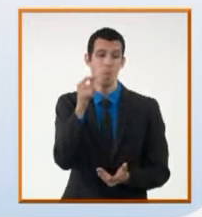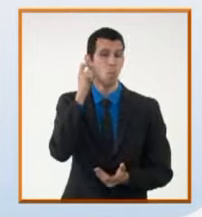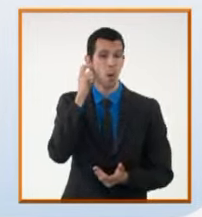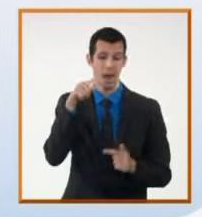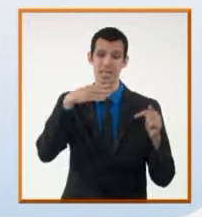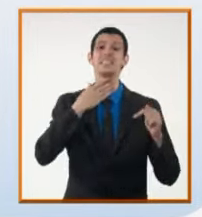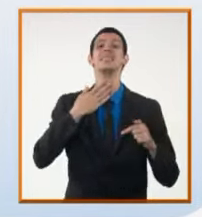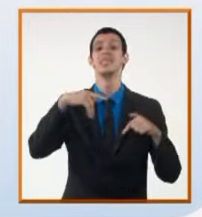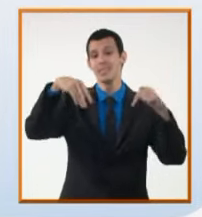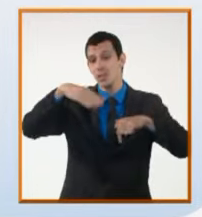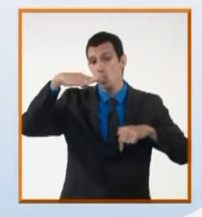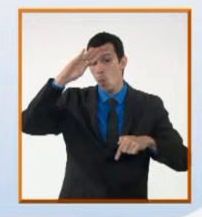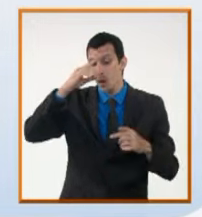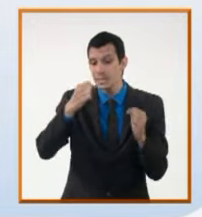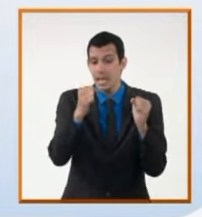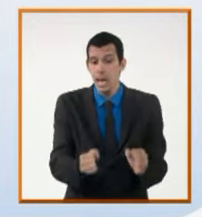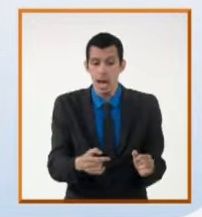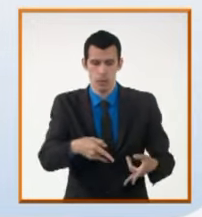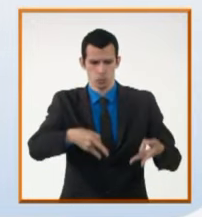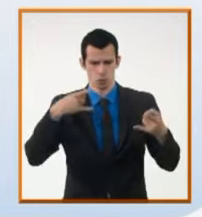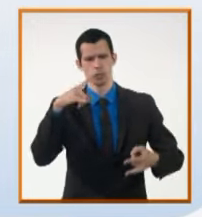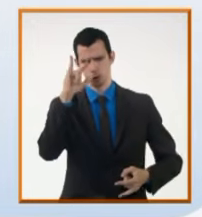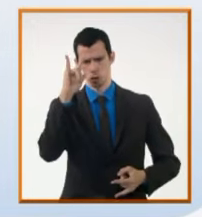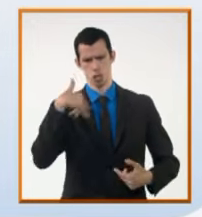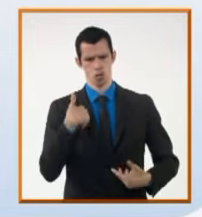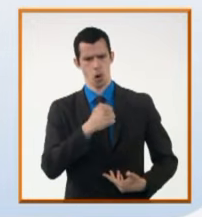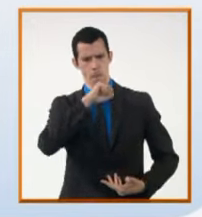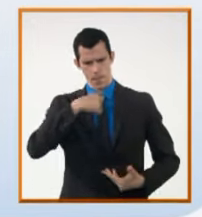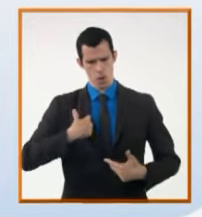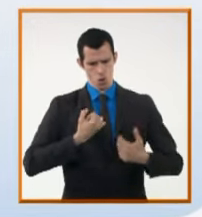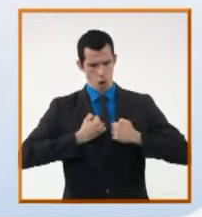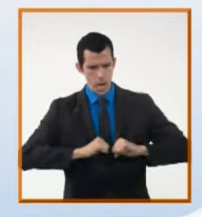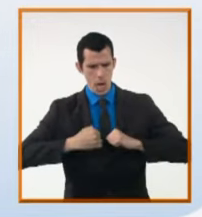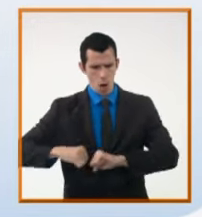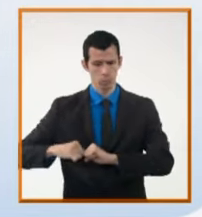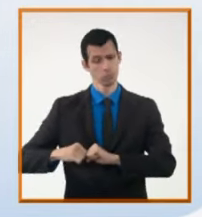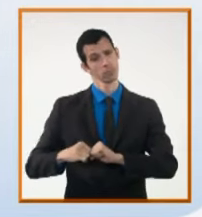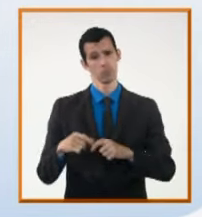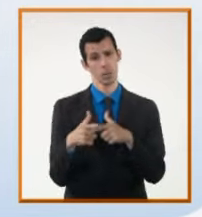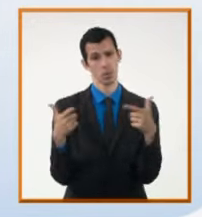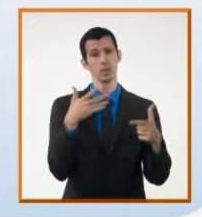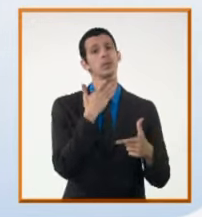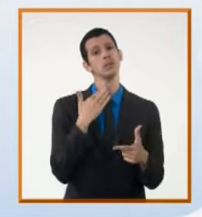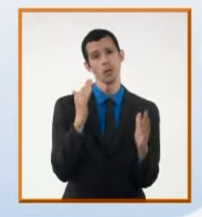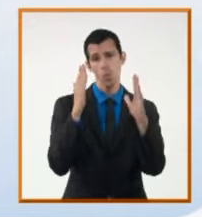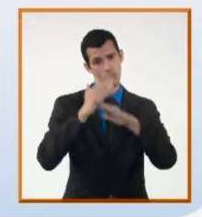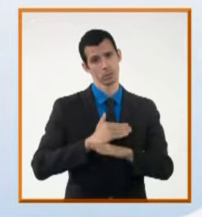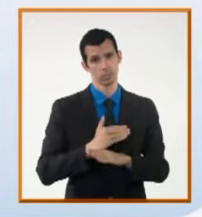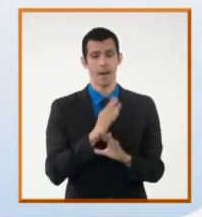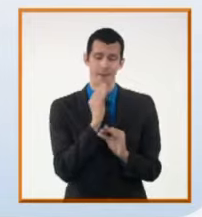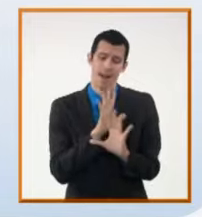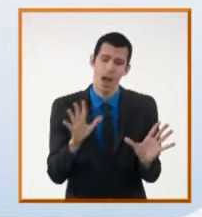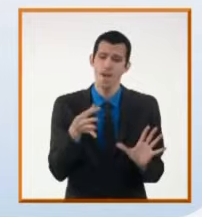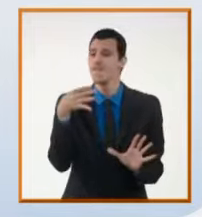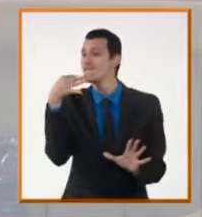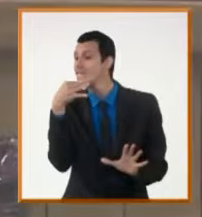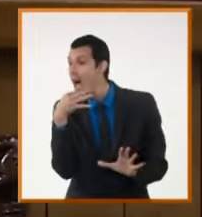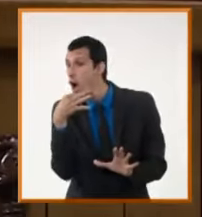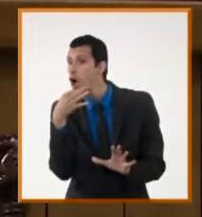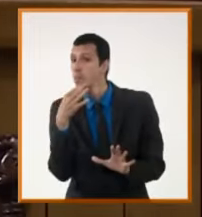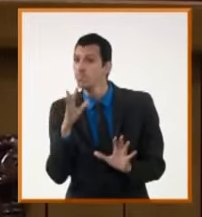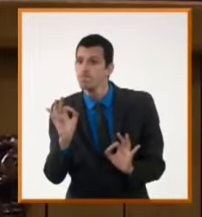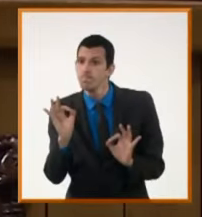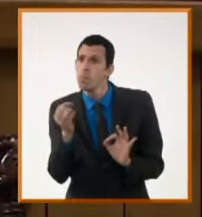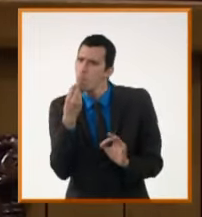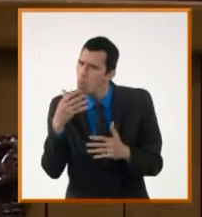para reducir los impactos de ese fenómeno. Porque si bien es bueno que envejezca la población, no es envejecer